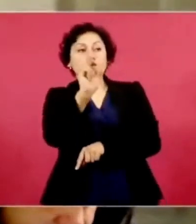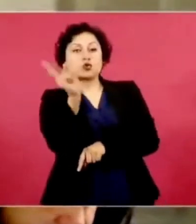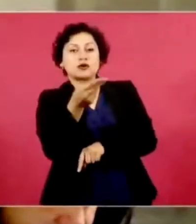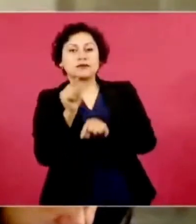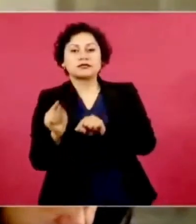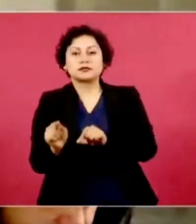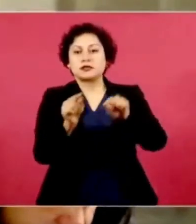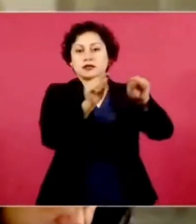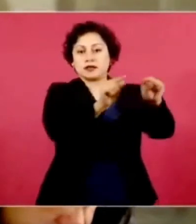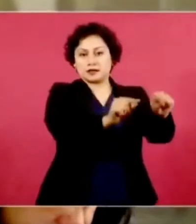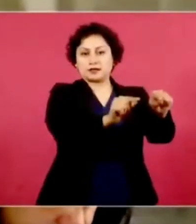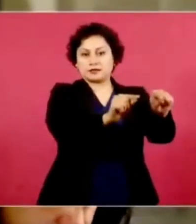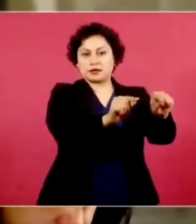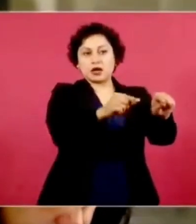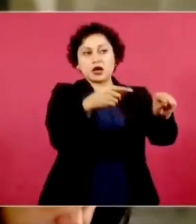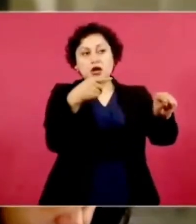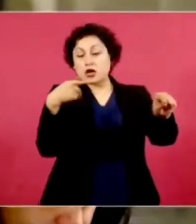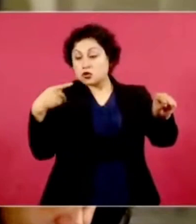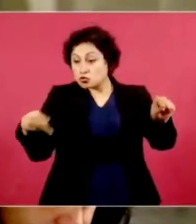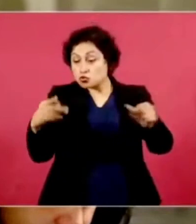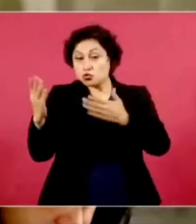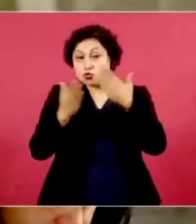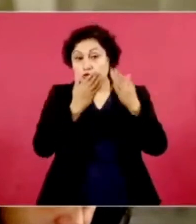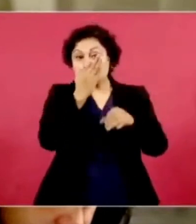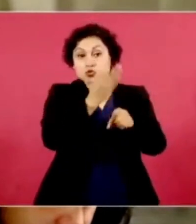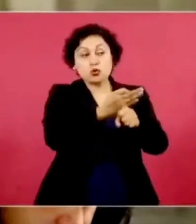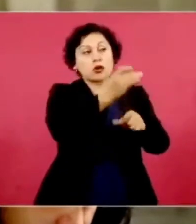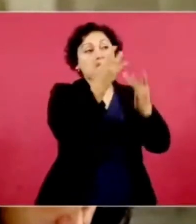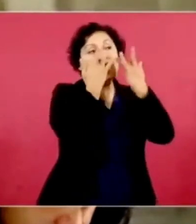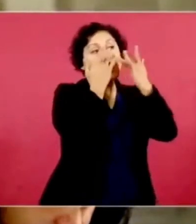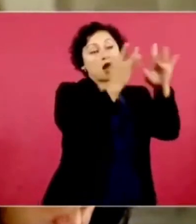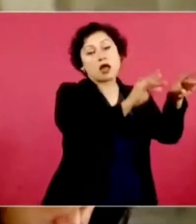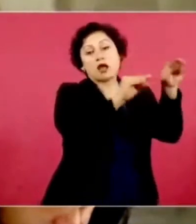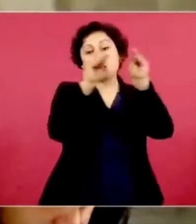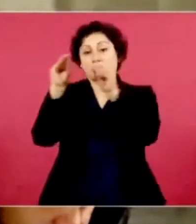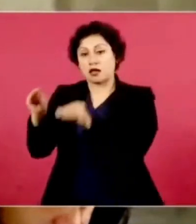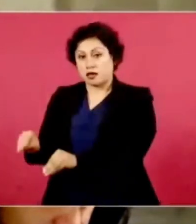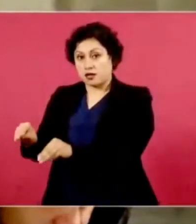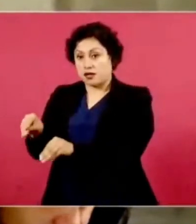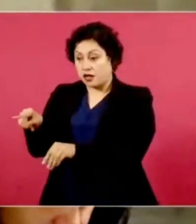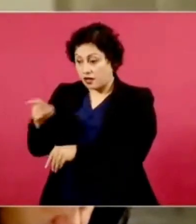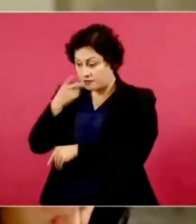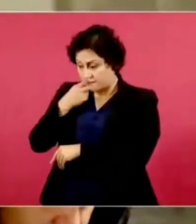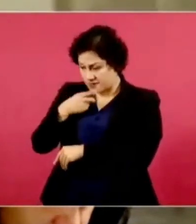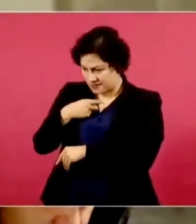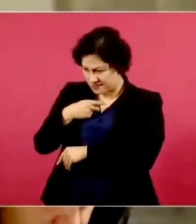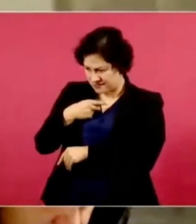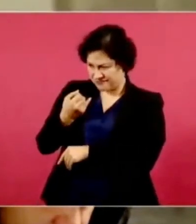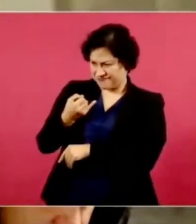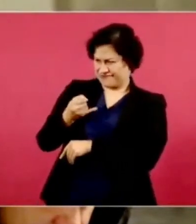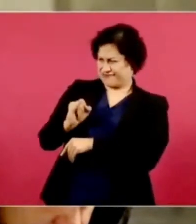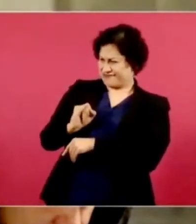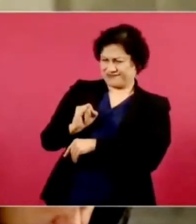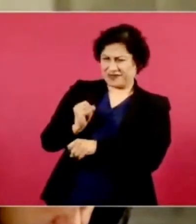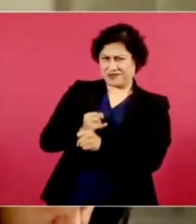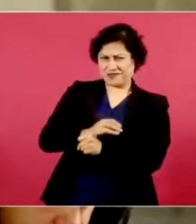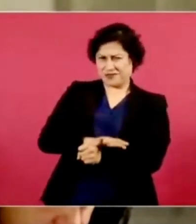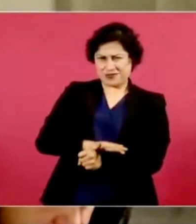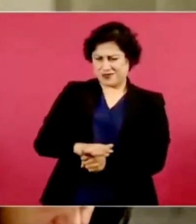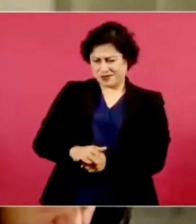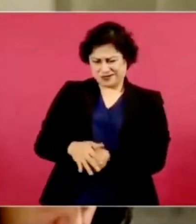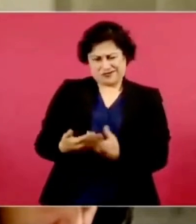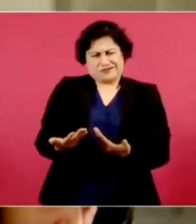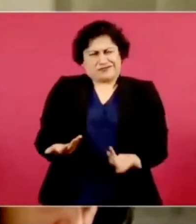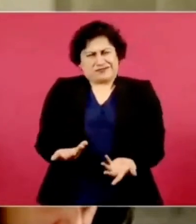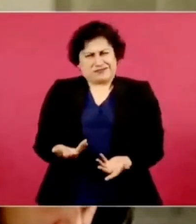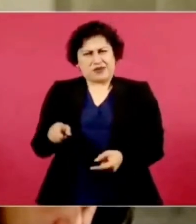truncos. Cuando nos enteramos de esta información nos parecía un despropósito, decíamos, no, la razón debe de ser otra. No tendrá que ser